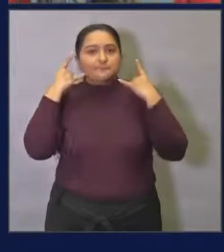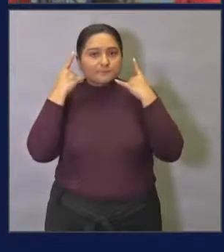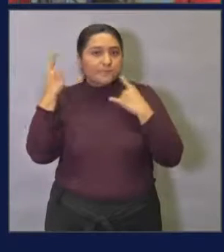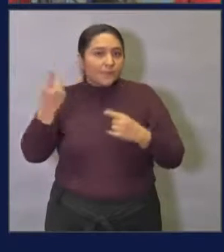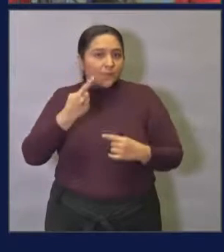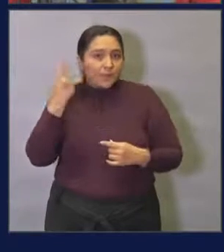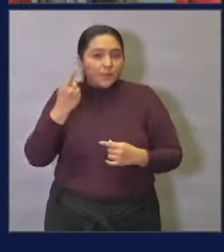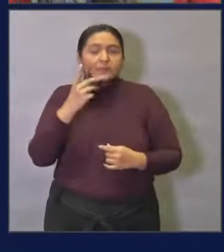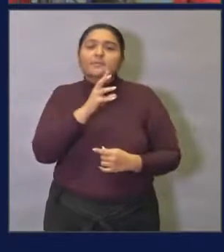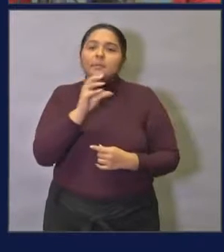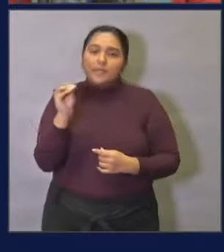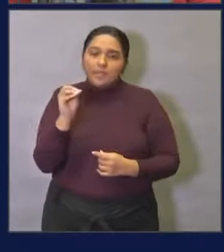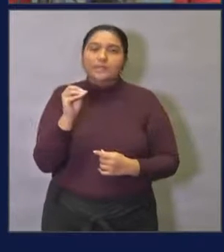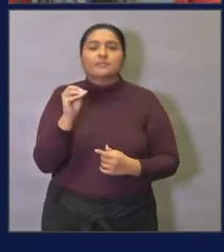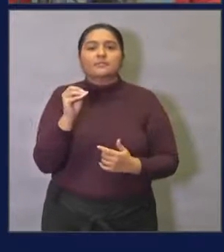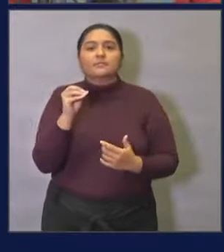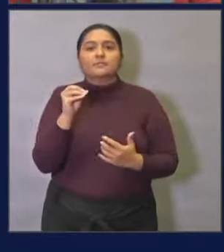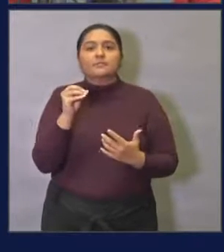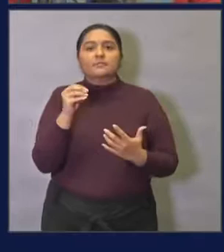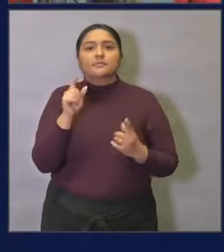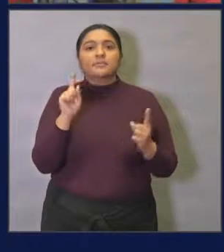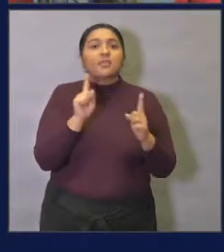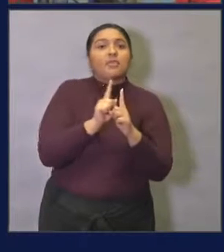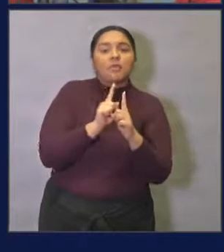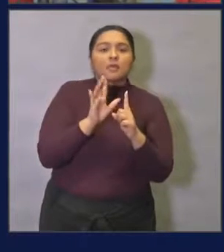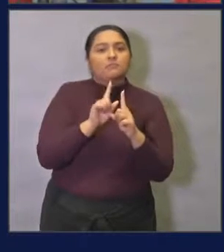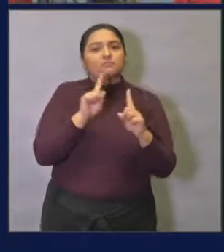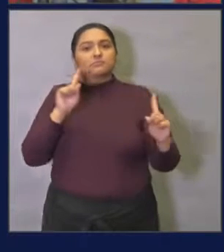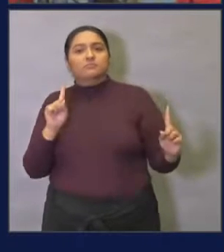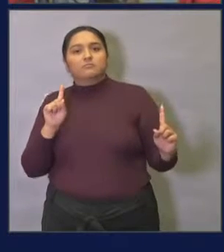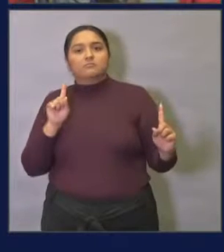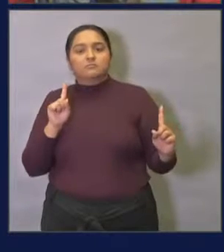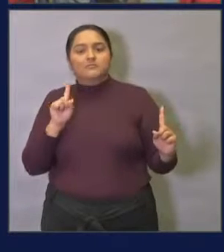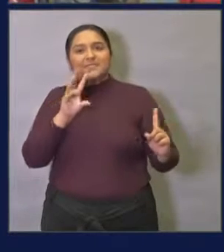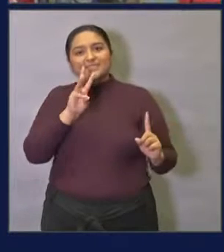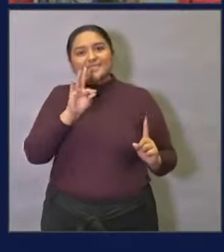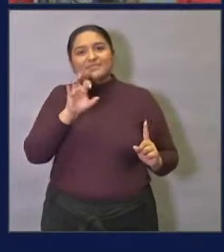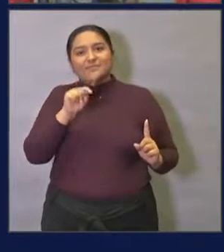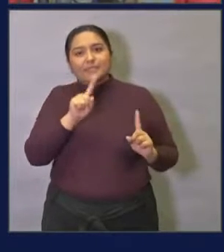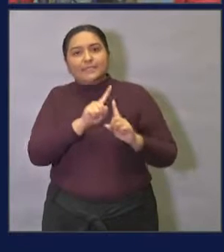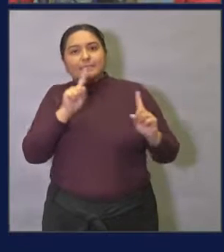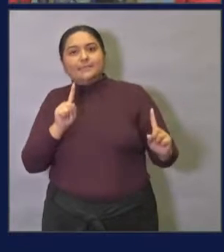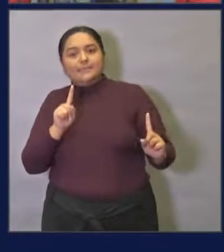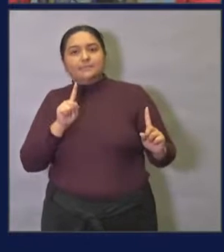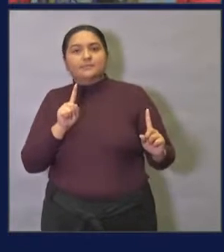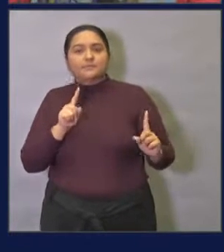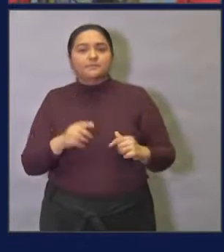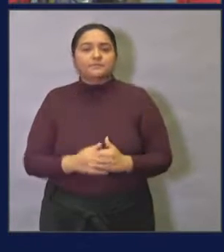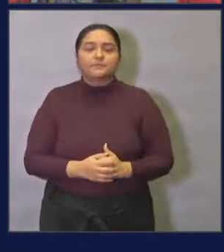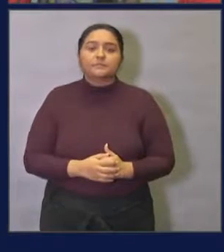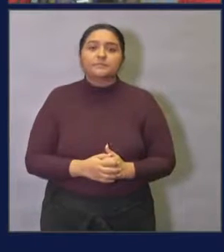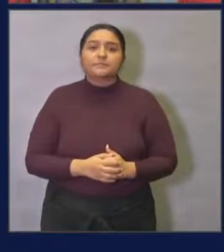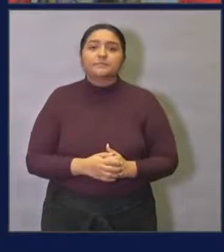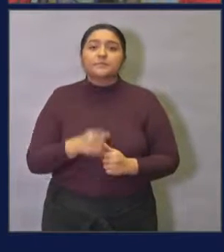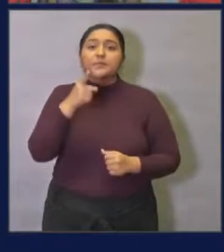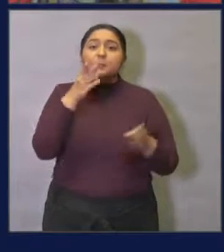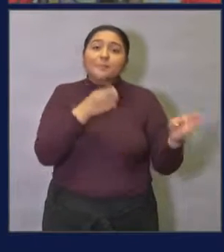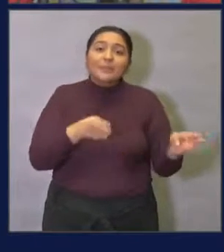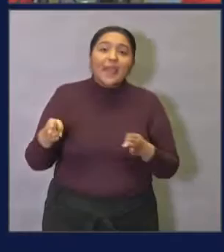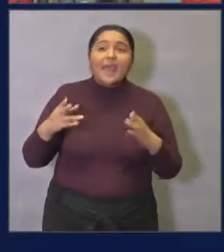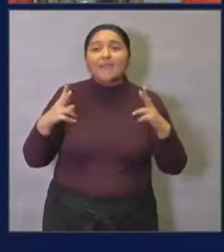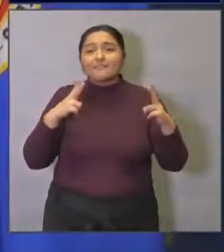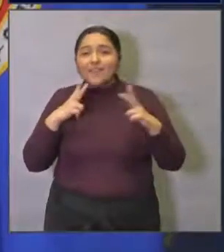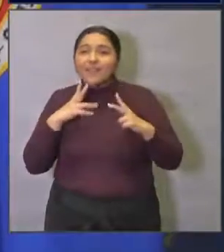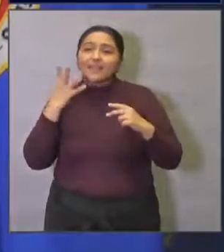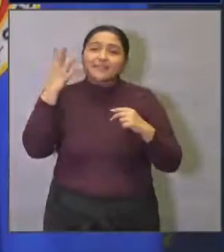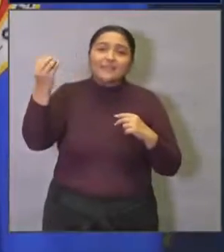manténgase a por lo menos de 6 pies de distancia de las personas que no viven con usted. Cancele sus planes de